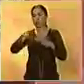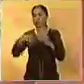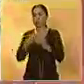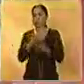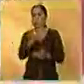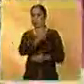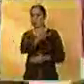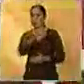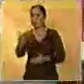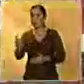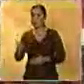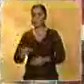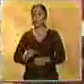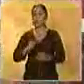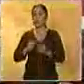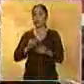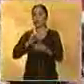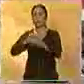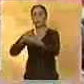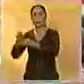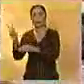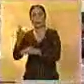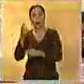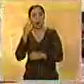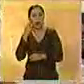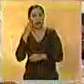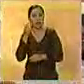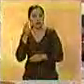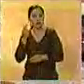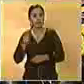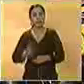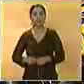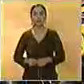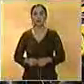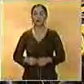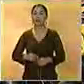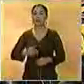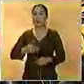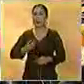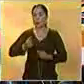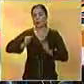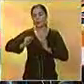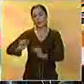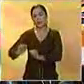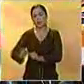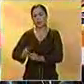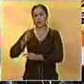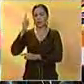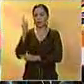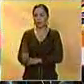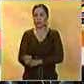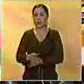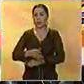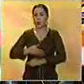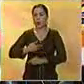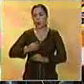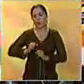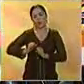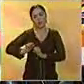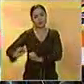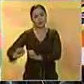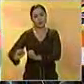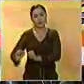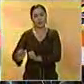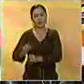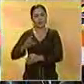venezolanos y por eso llaman al país a estar alerta. Para poder rechazar la imposición, para poder abortar